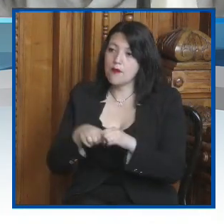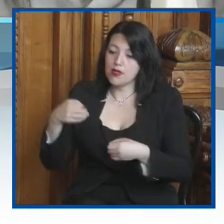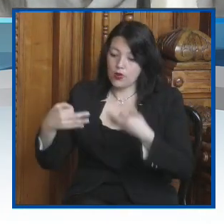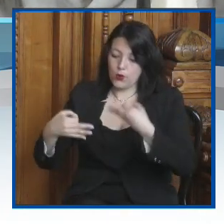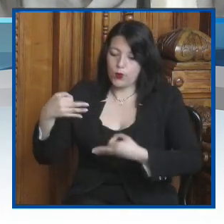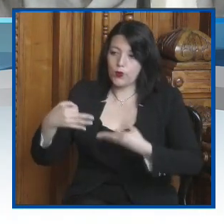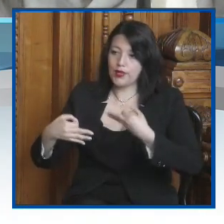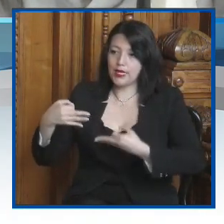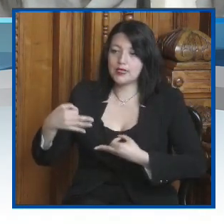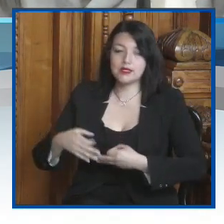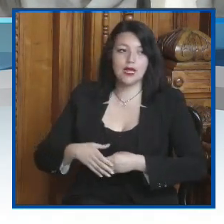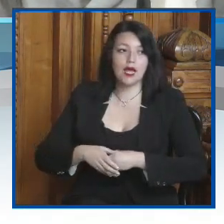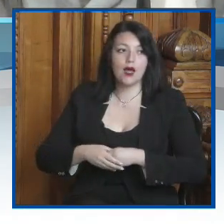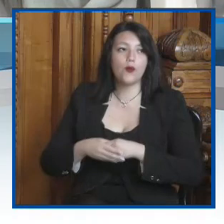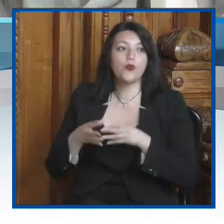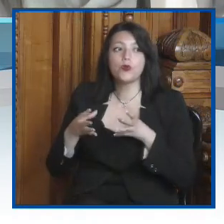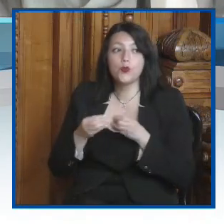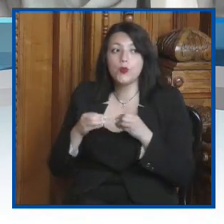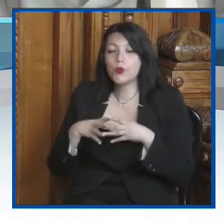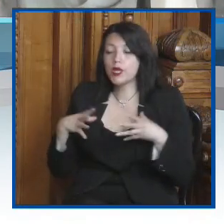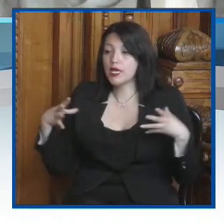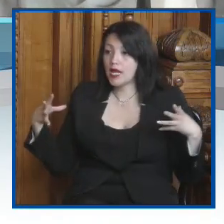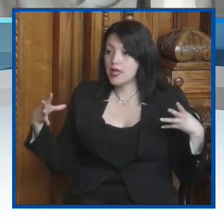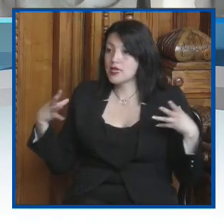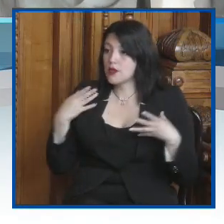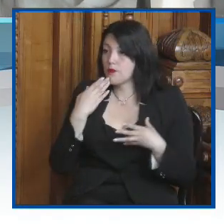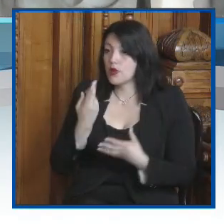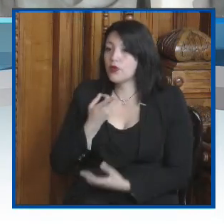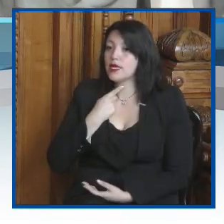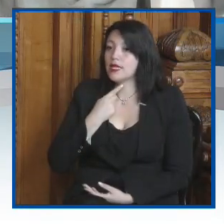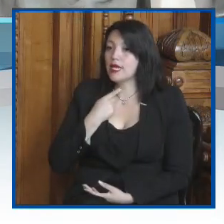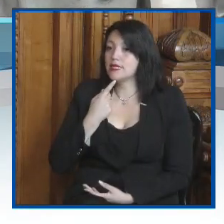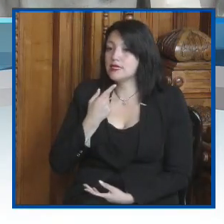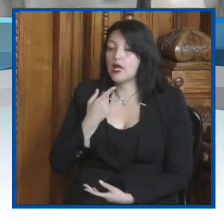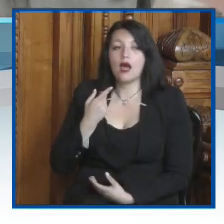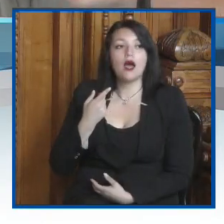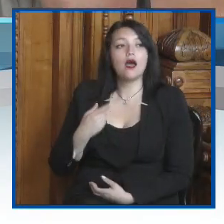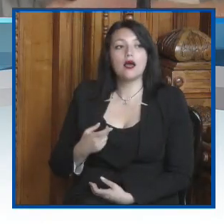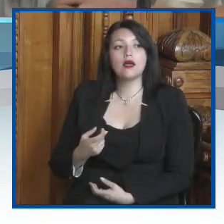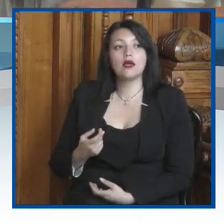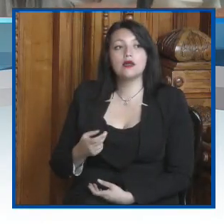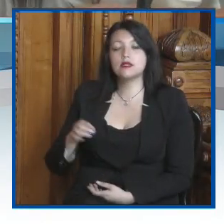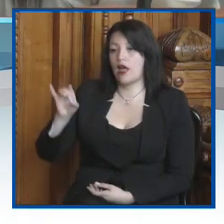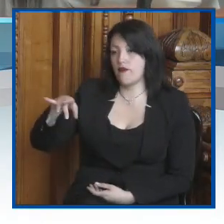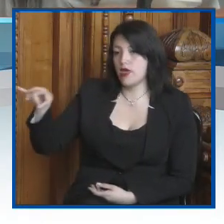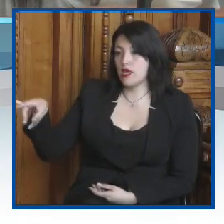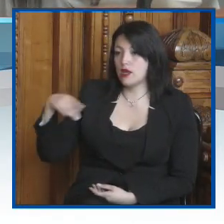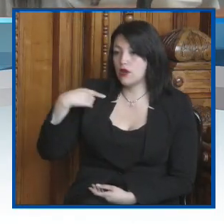la encuesta es bastante grande, pero sí nos interesa bien saber